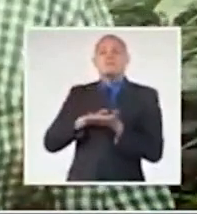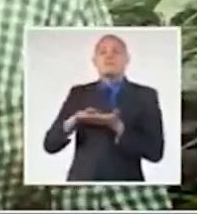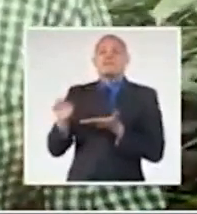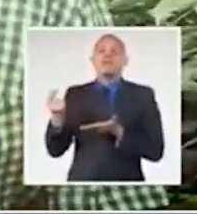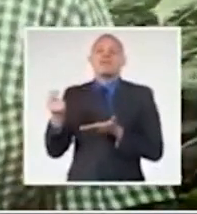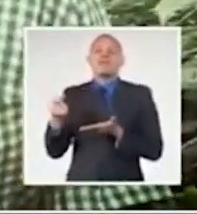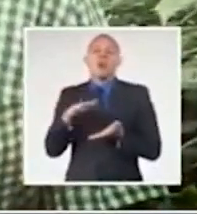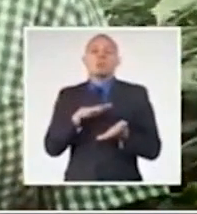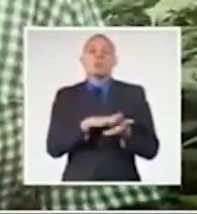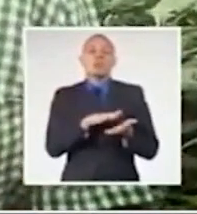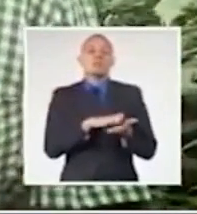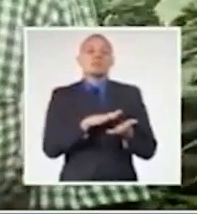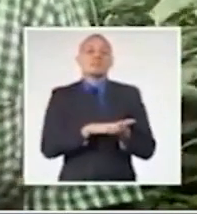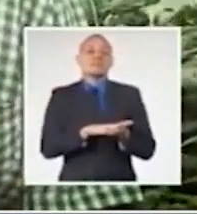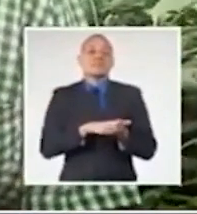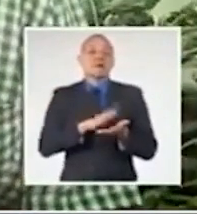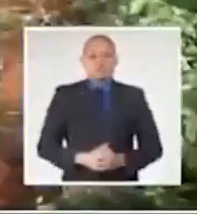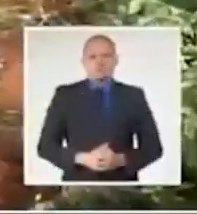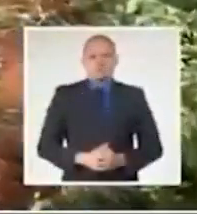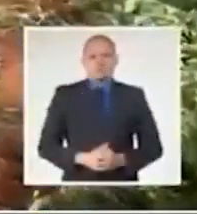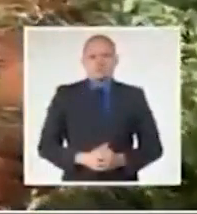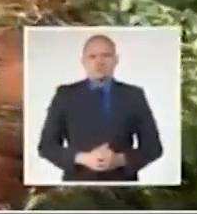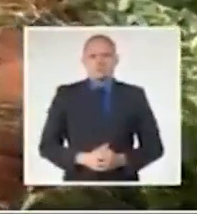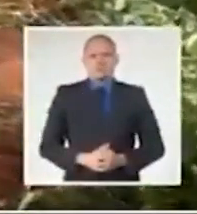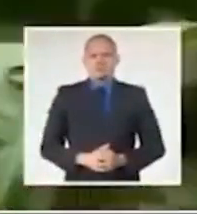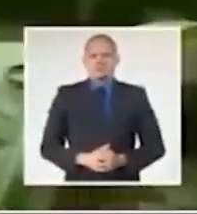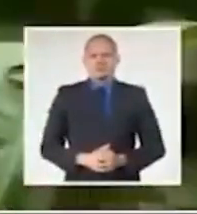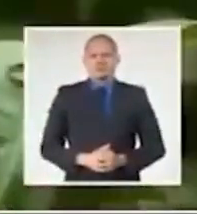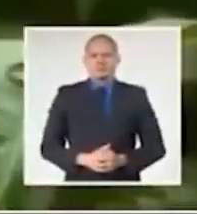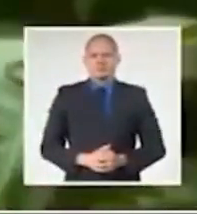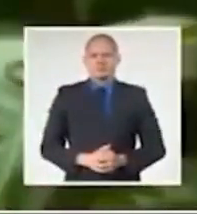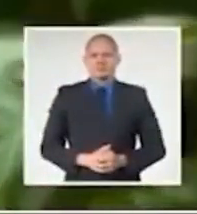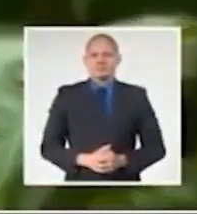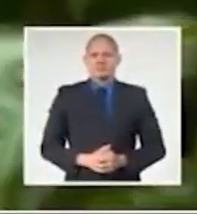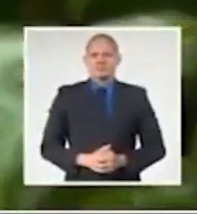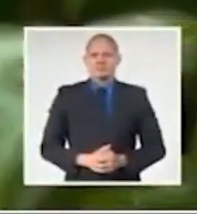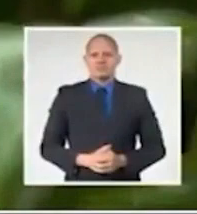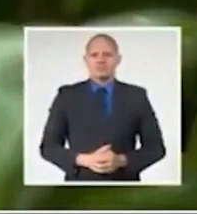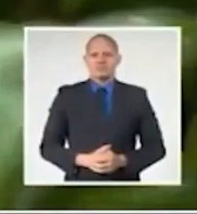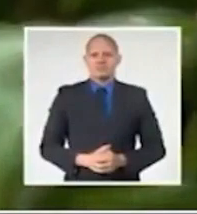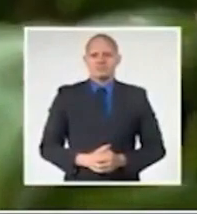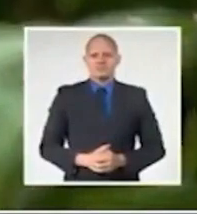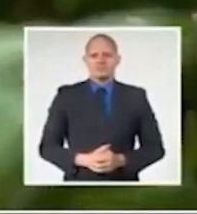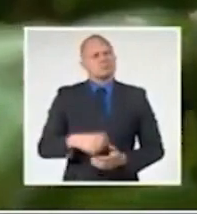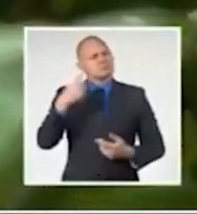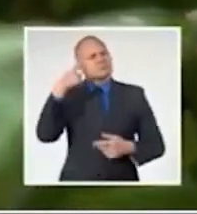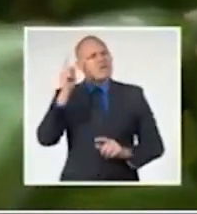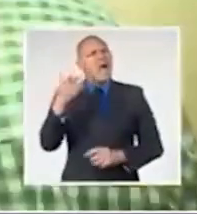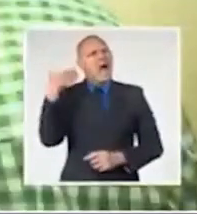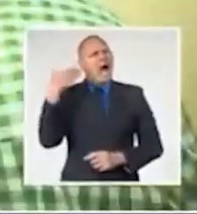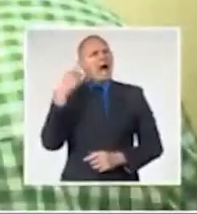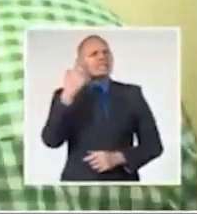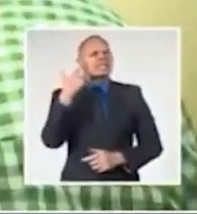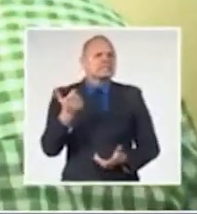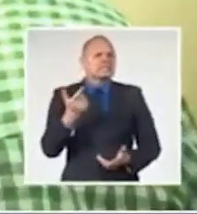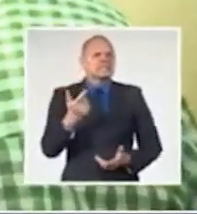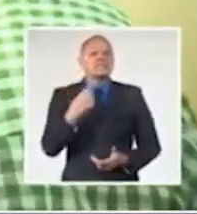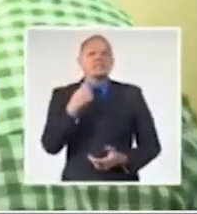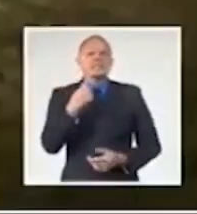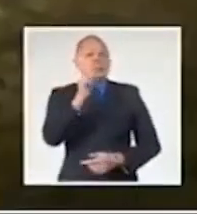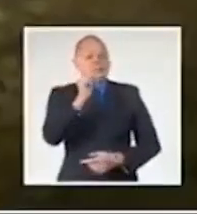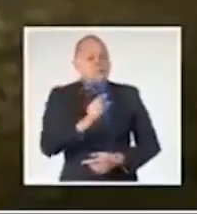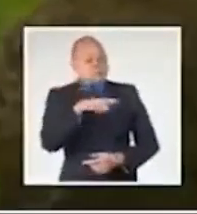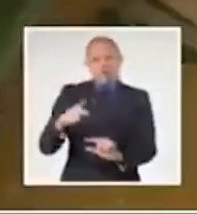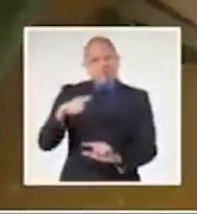los intereses que no puedo pedir un crédito del país si el nombre es siempre la tierra simple y yo creo que hay que hacer es verdad que tenemos déficit